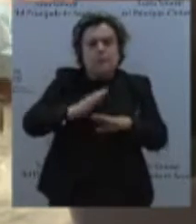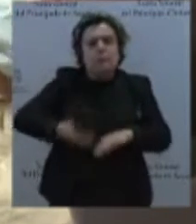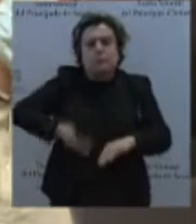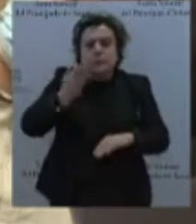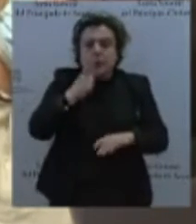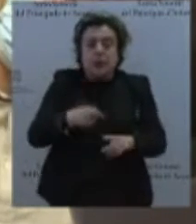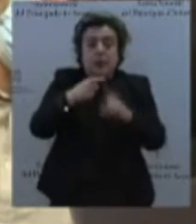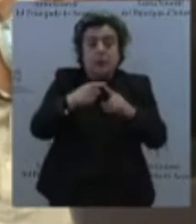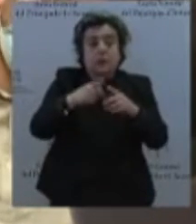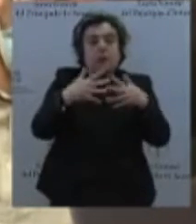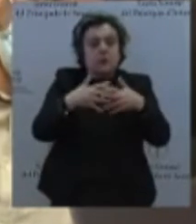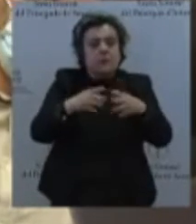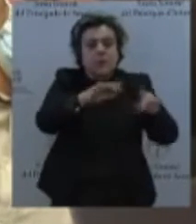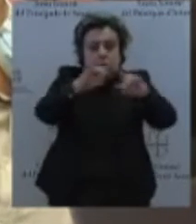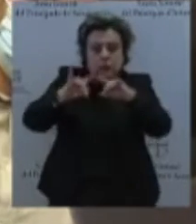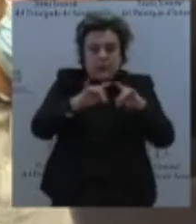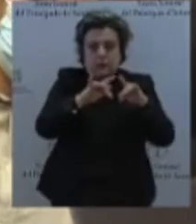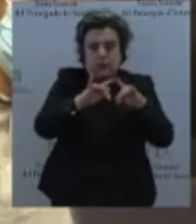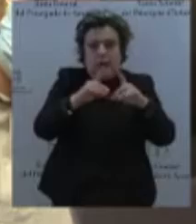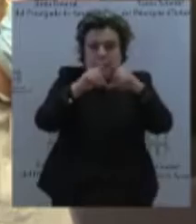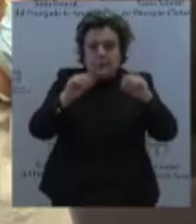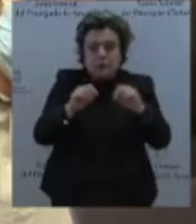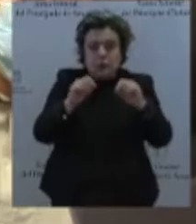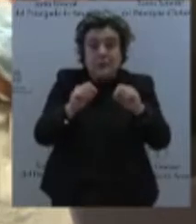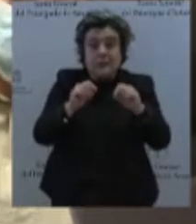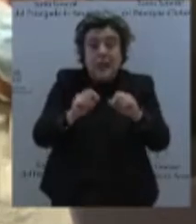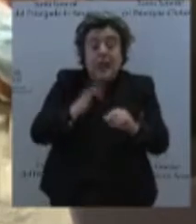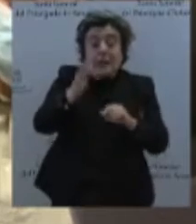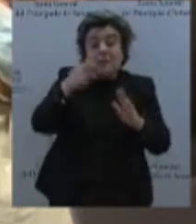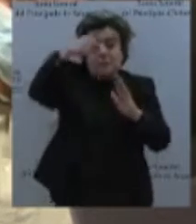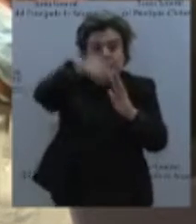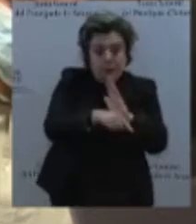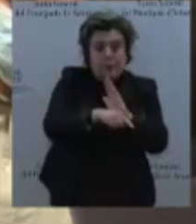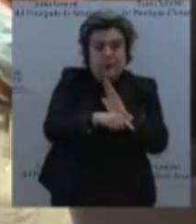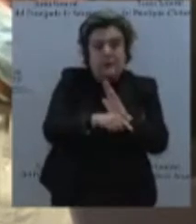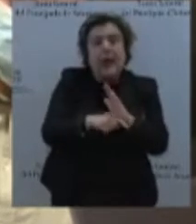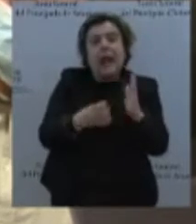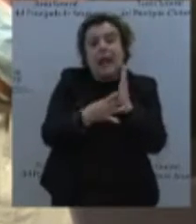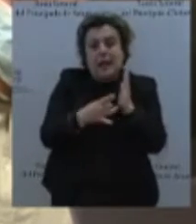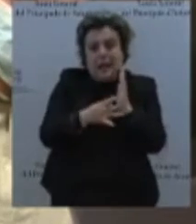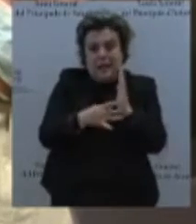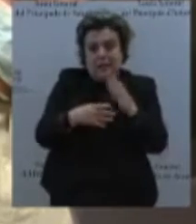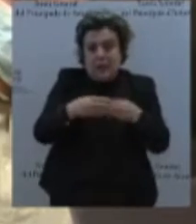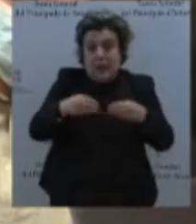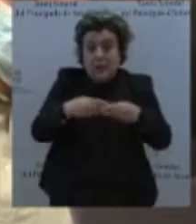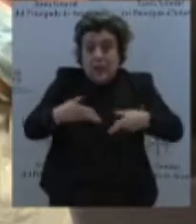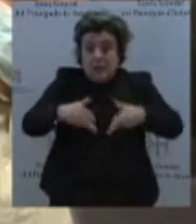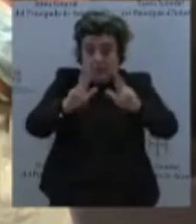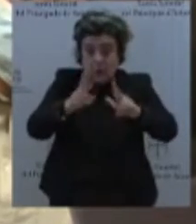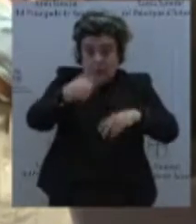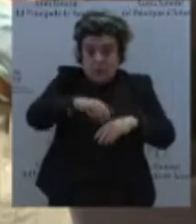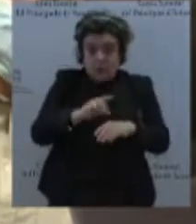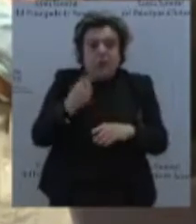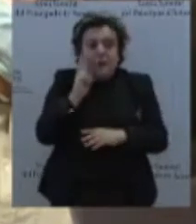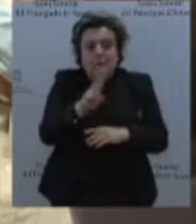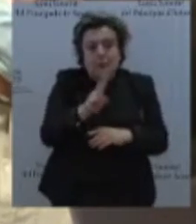para profundizar en la calidad de nuestra democracia. Como ve, hemos pretendido mostrar un problema general y encarnarlo en un